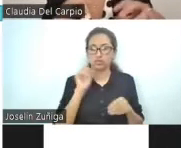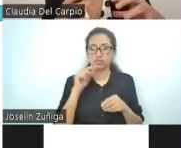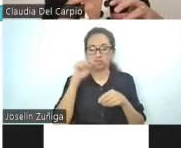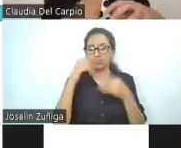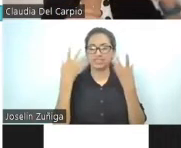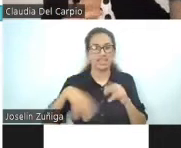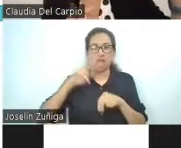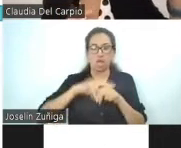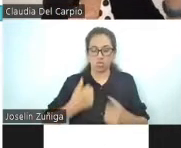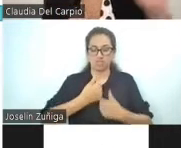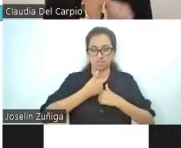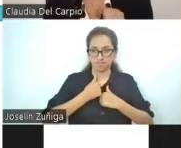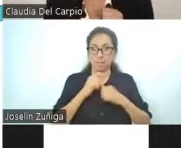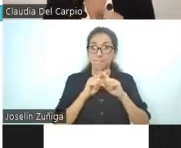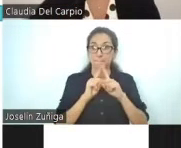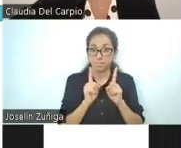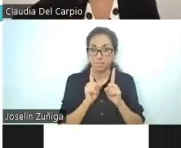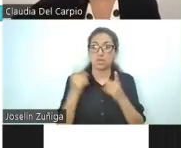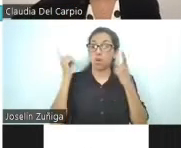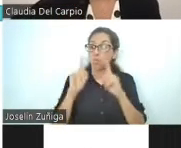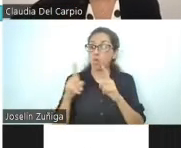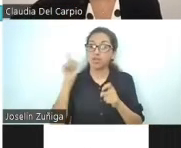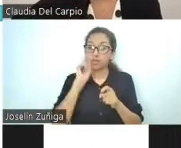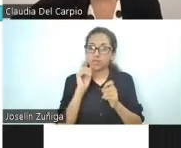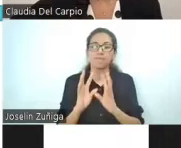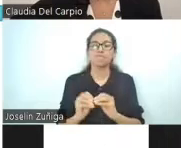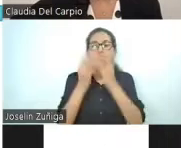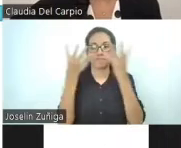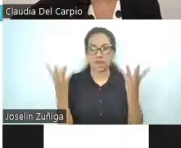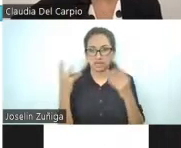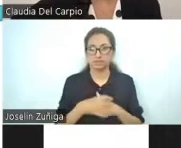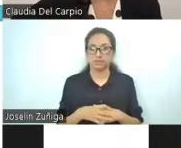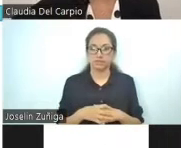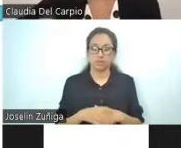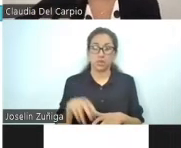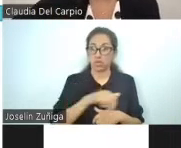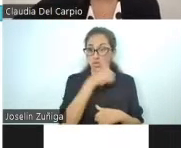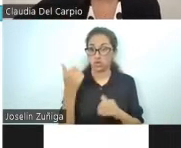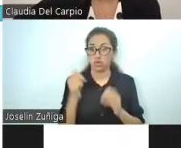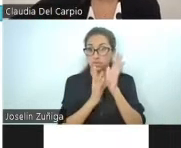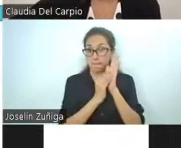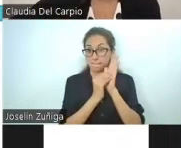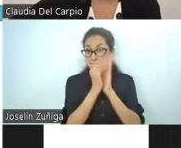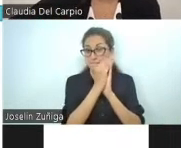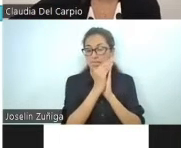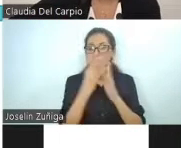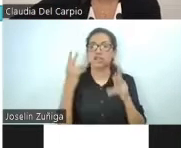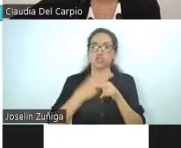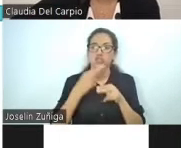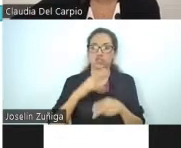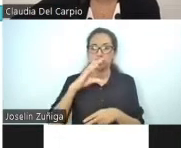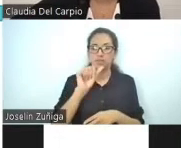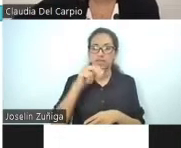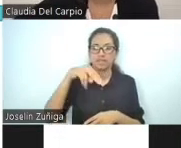pero sobreprolifera en algunos momentos. Y otro germen importante que habita en nuestra vagina es la famosa